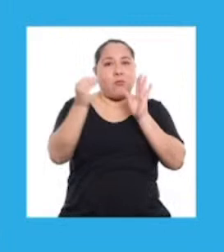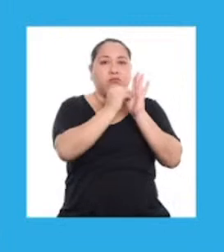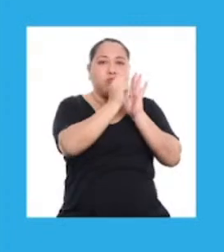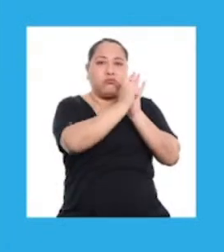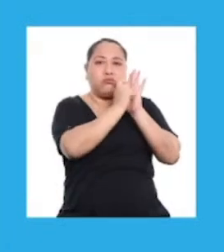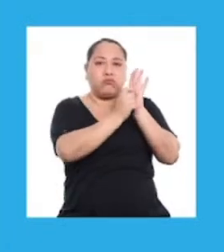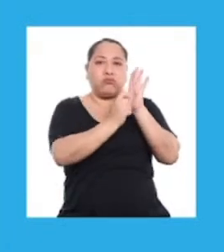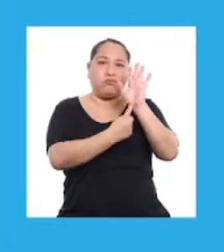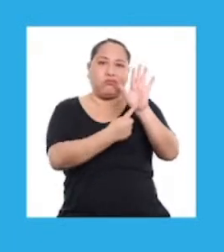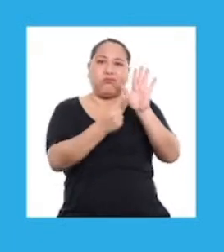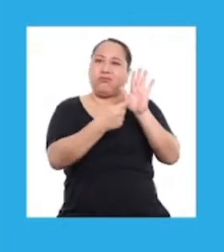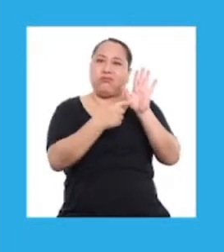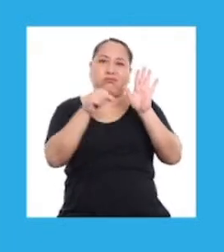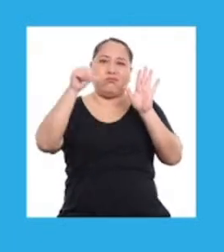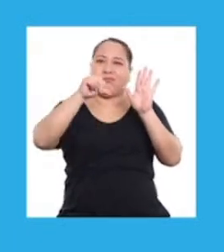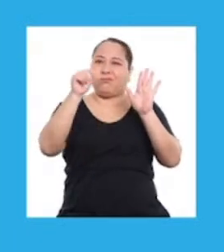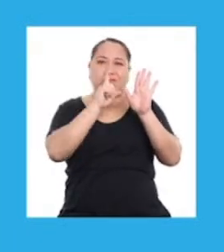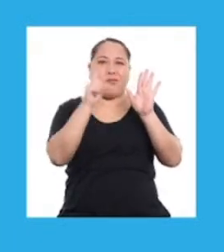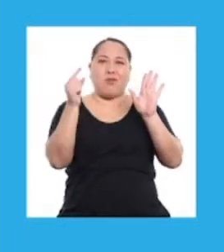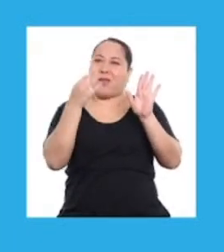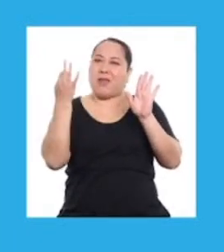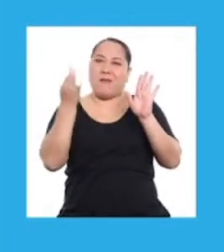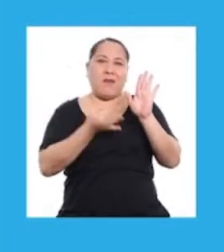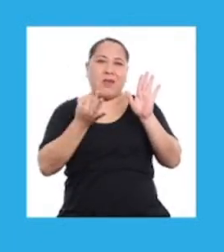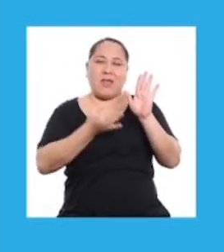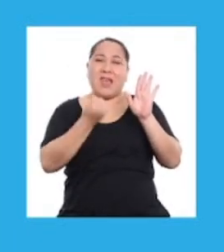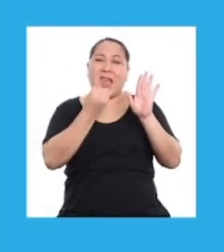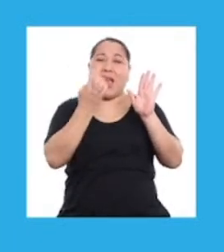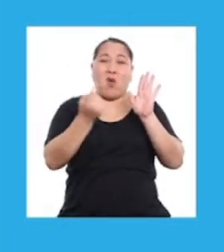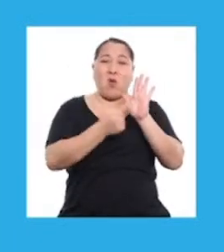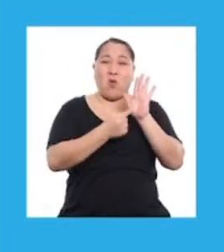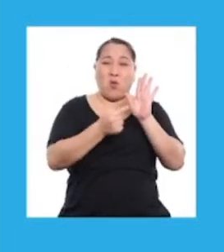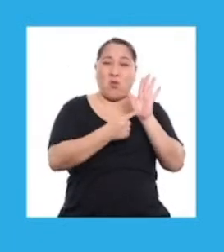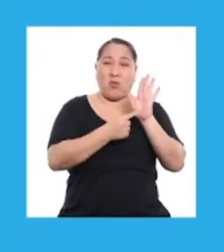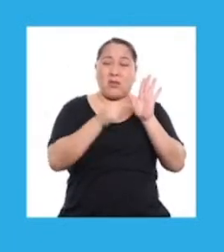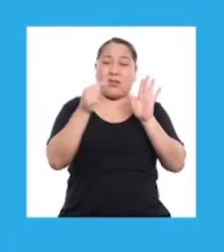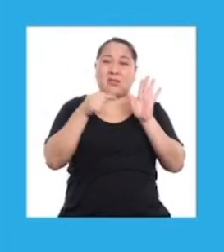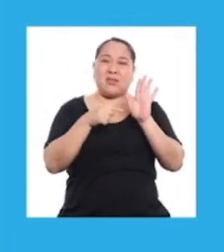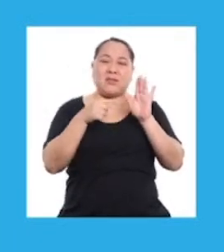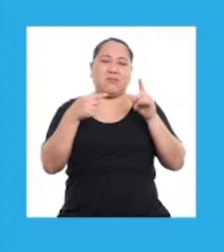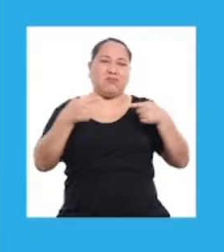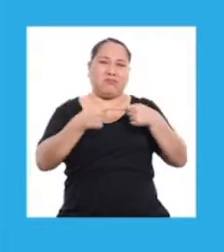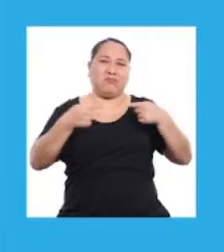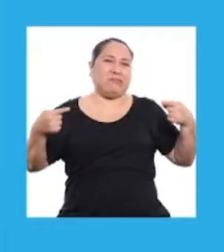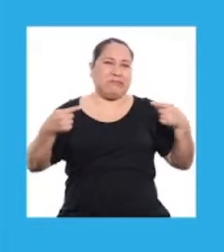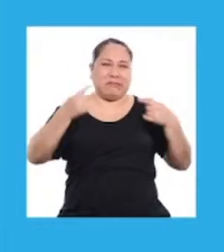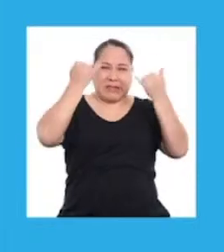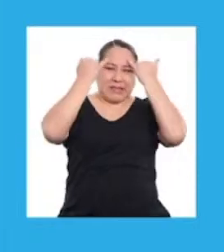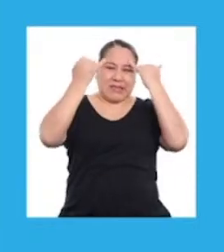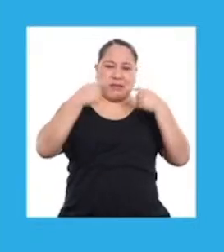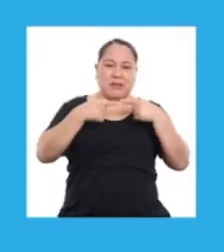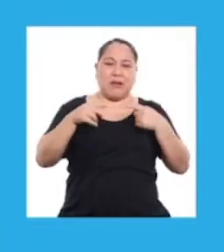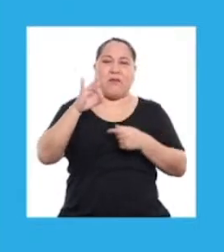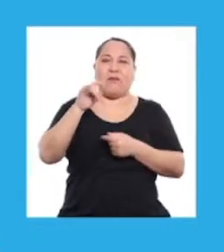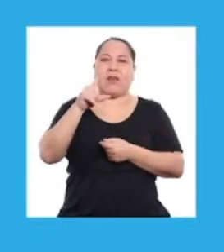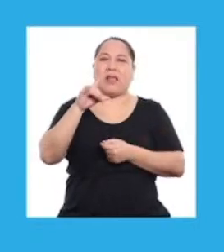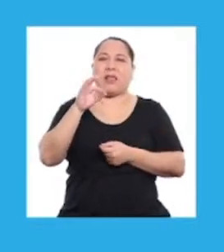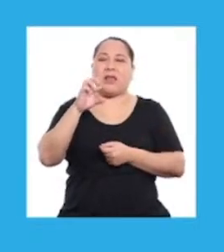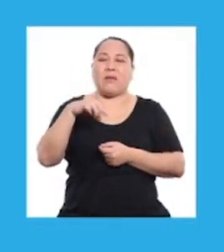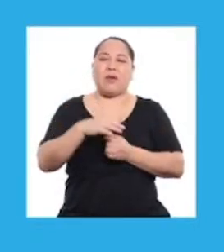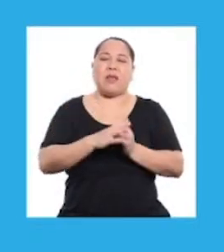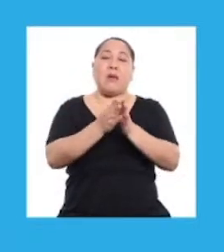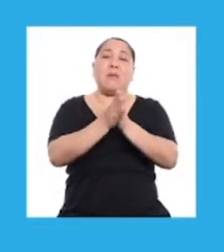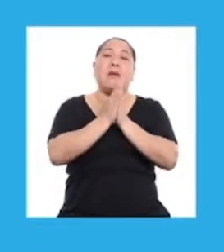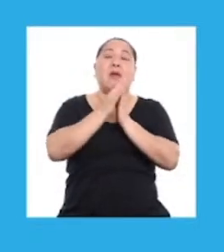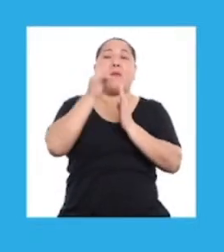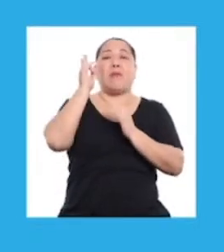que presentó no era verdadera y en algunos casos se contradecía. Felipe ha